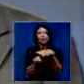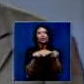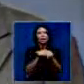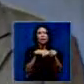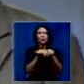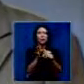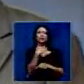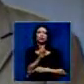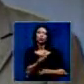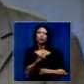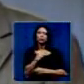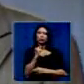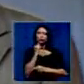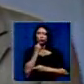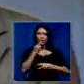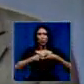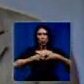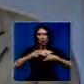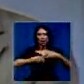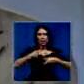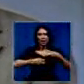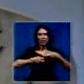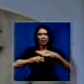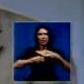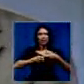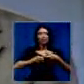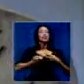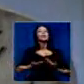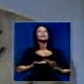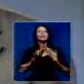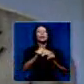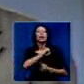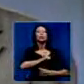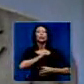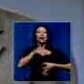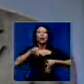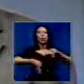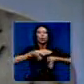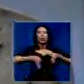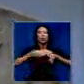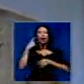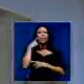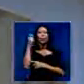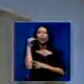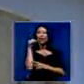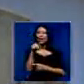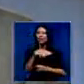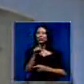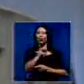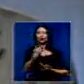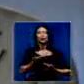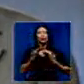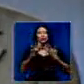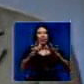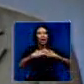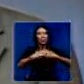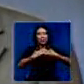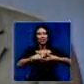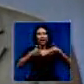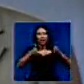También tenemos el serio problema de que se entrega soberanía jurídica porque eso no se concede a los empresarios